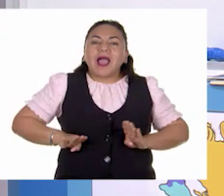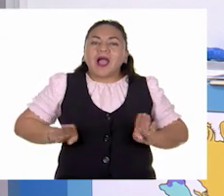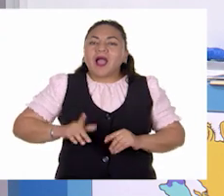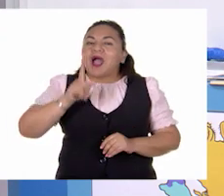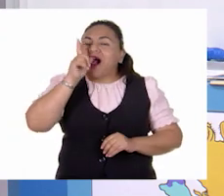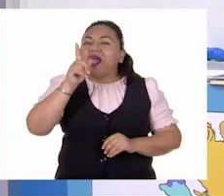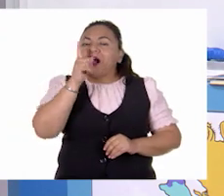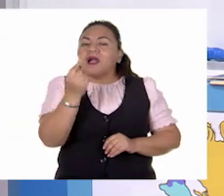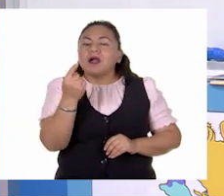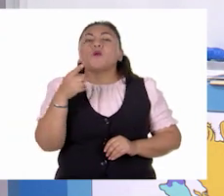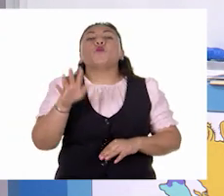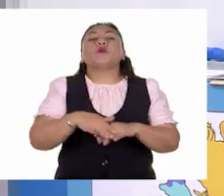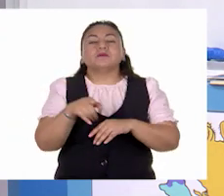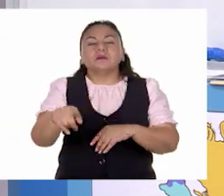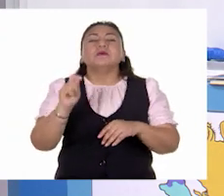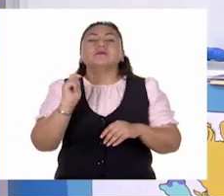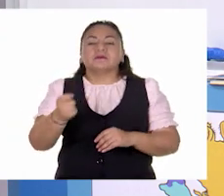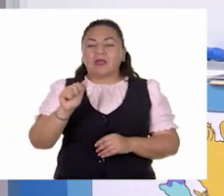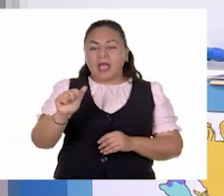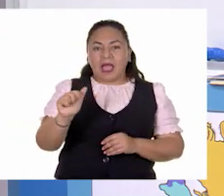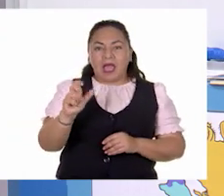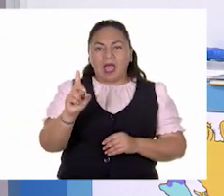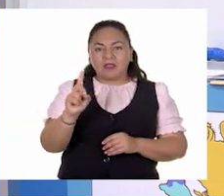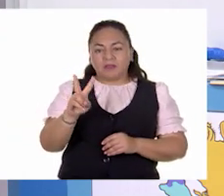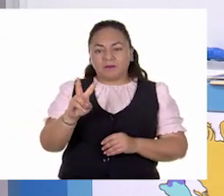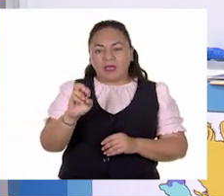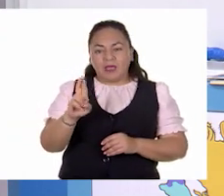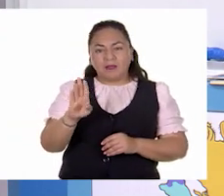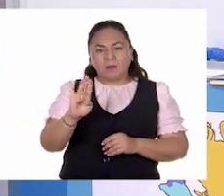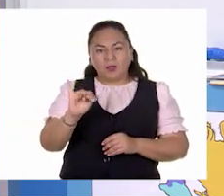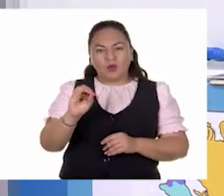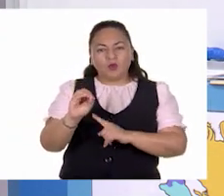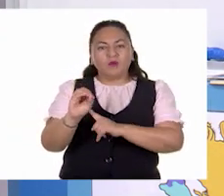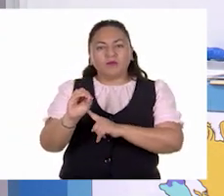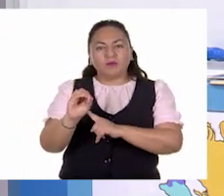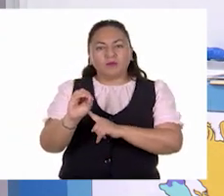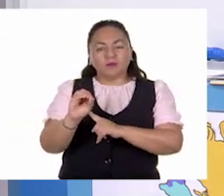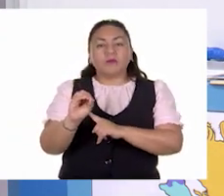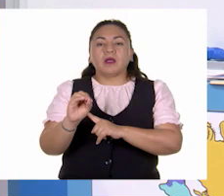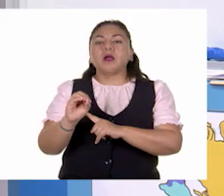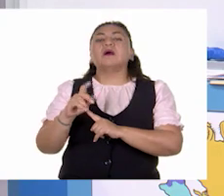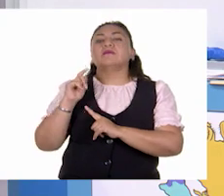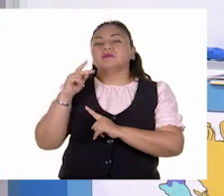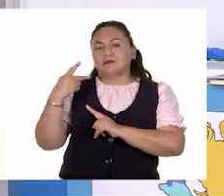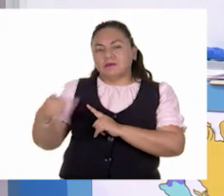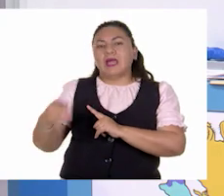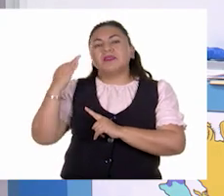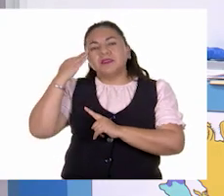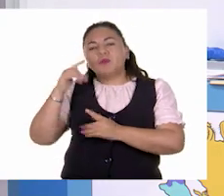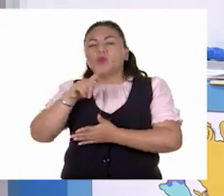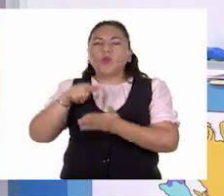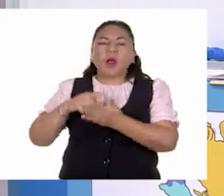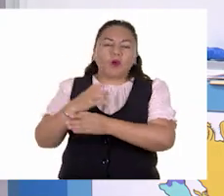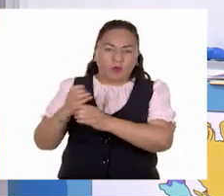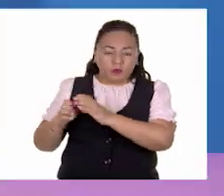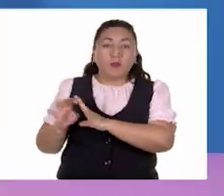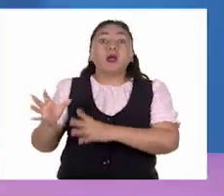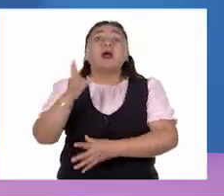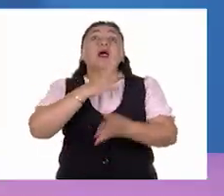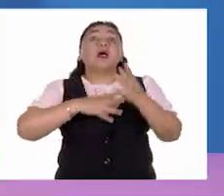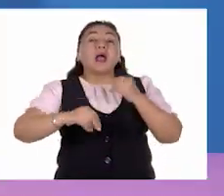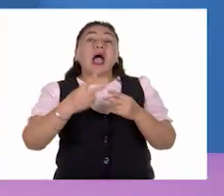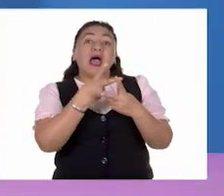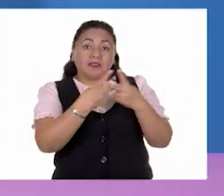un adverbio. En cambio, atribulada y encantada sí son adjetivos.